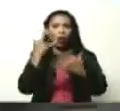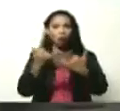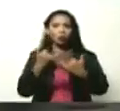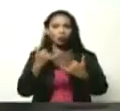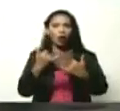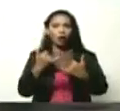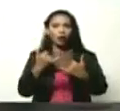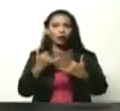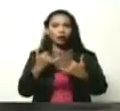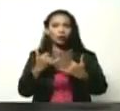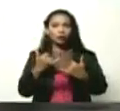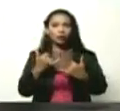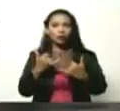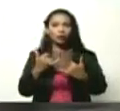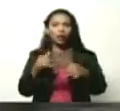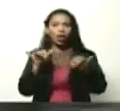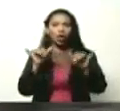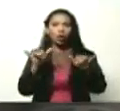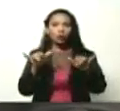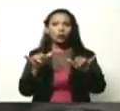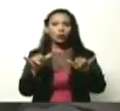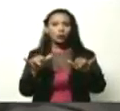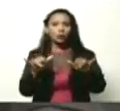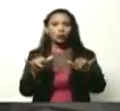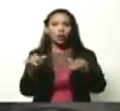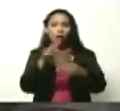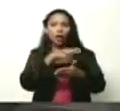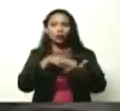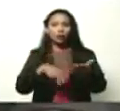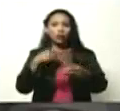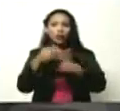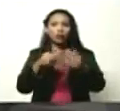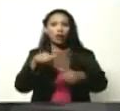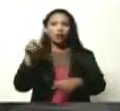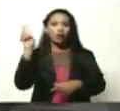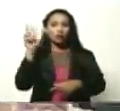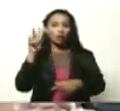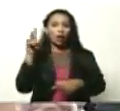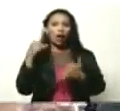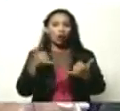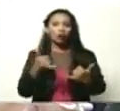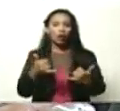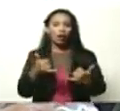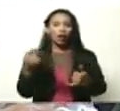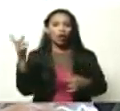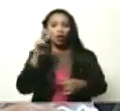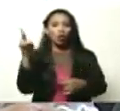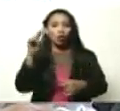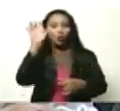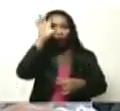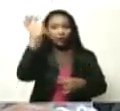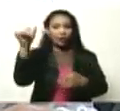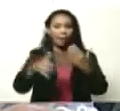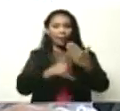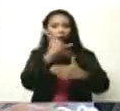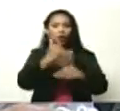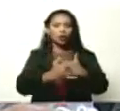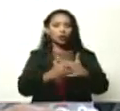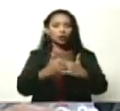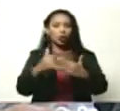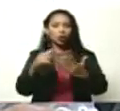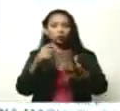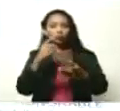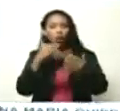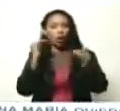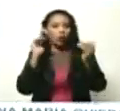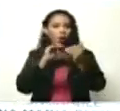y clásica, y lo mismo la literatura que se hace en Venezuela, contemporánea y clásica, en ambos países, proyectos editoriales comunes. Hay muchas ideas que